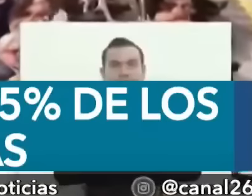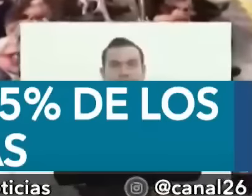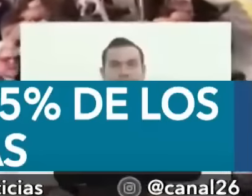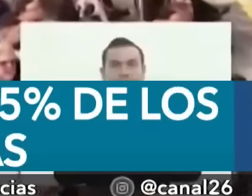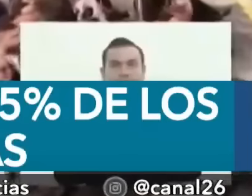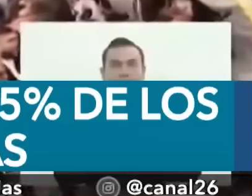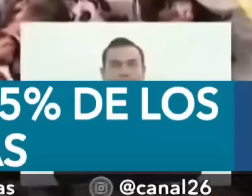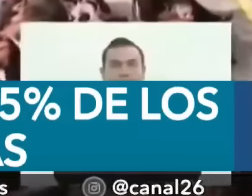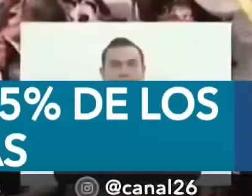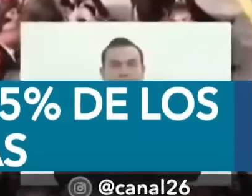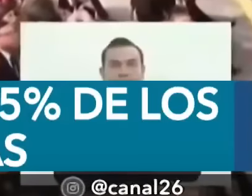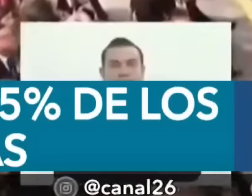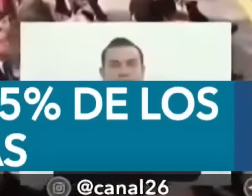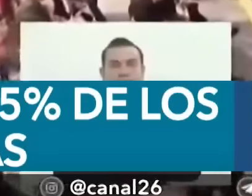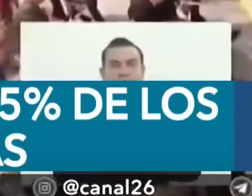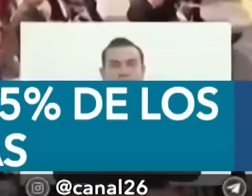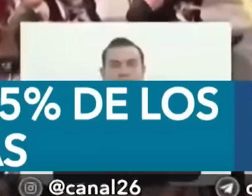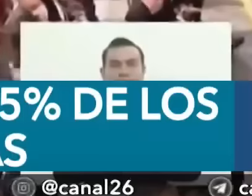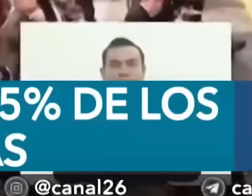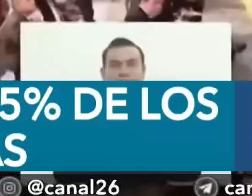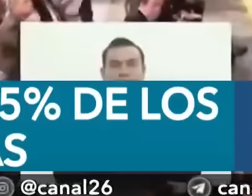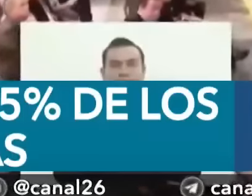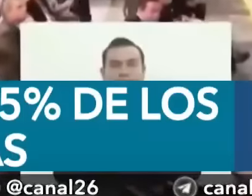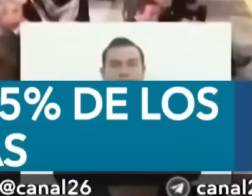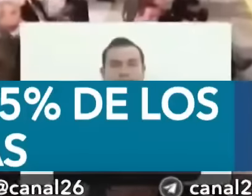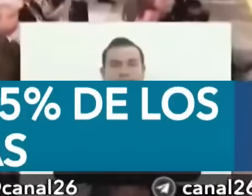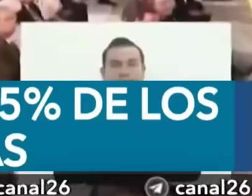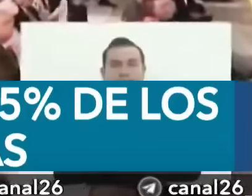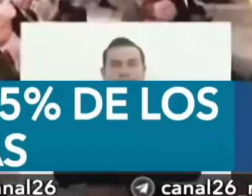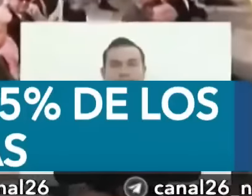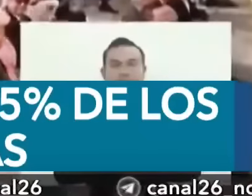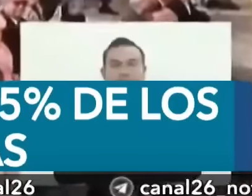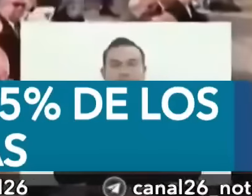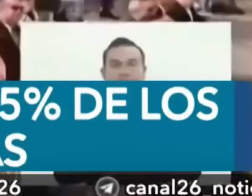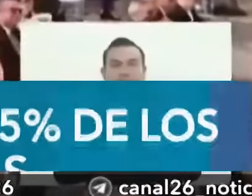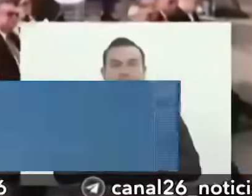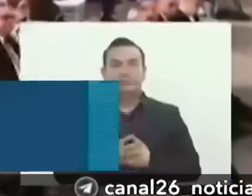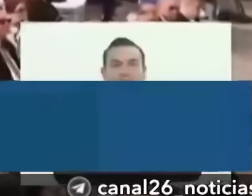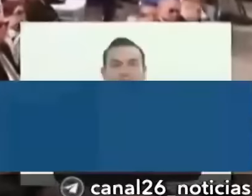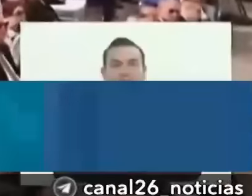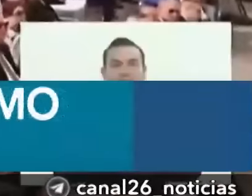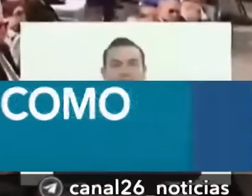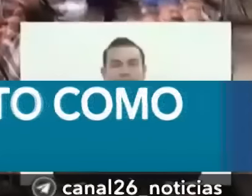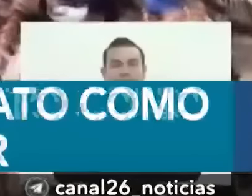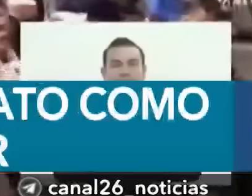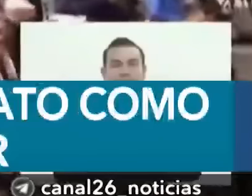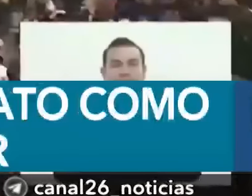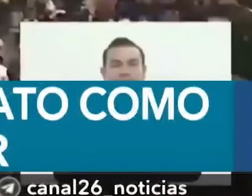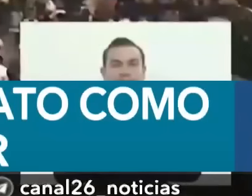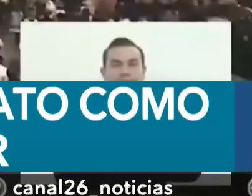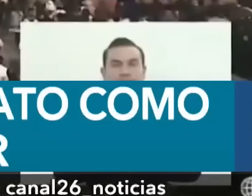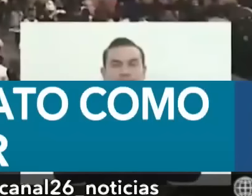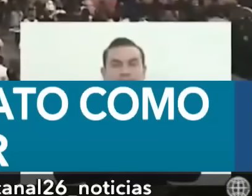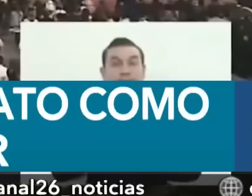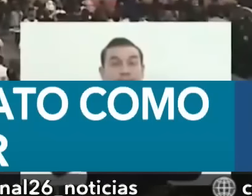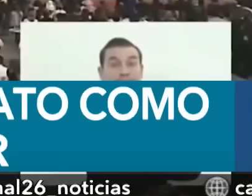primero por la seguridad, pero ahora también hay que abarcar un poco más el plano económico, bueno, algo que le había prometido en su primer mandato, ¿no? Escuchaba a algunos especialistas en el día de hoy, periodistas